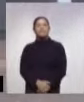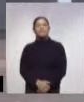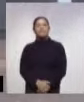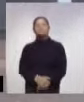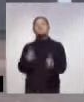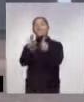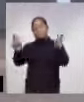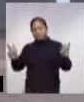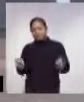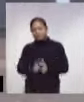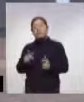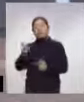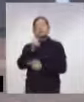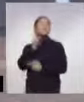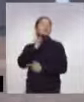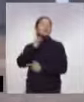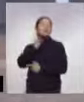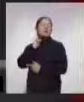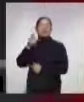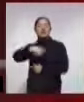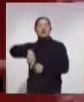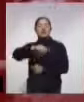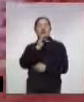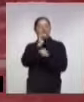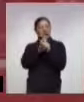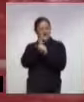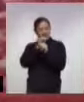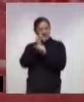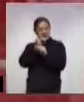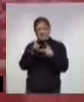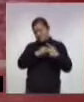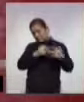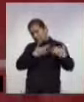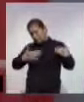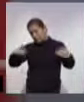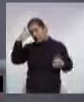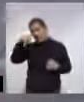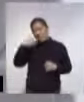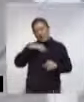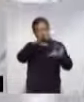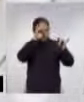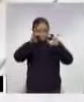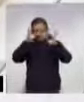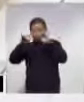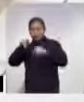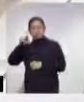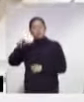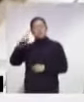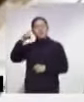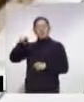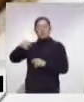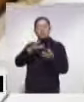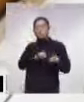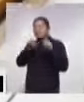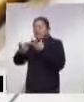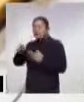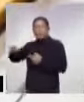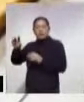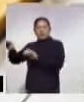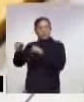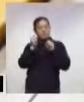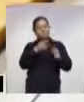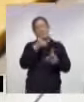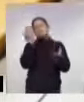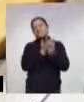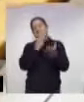Grupo Multidisciplinario de la Procuraduría General de Justicia del Estado inició con las diligencias correspondientes para recabar indicios que serán integrados a las carpetas de investigación por